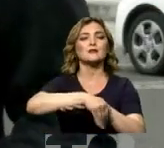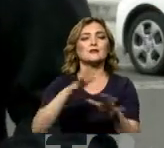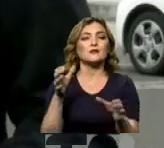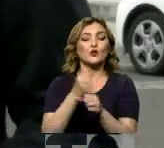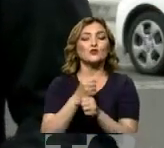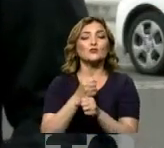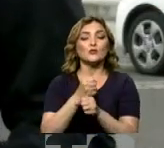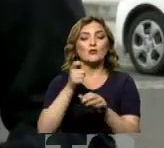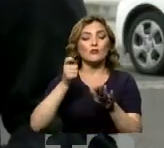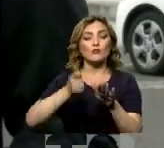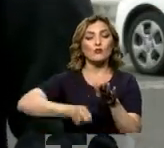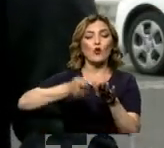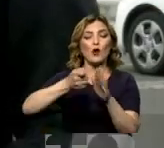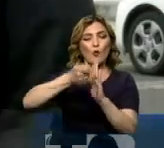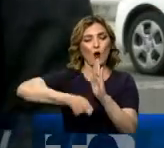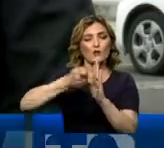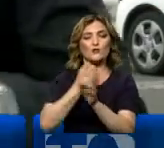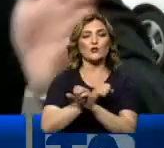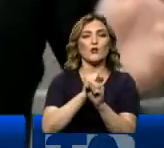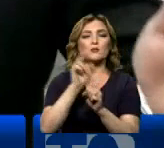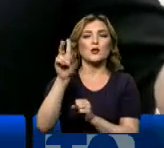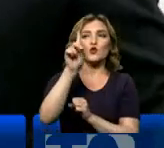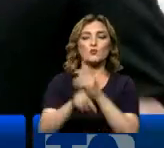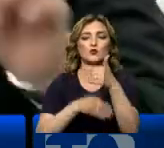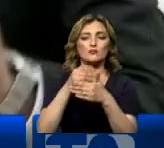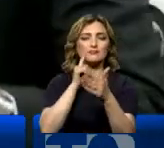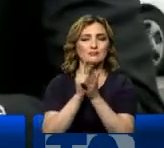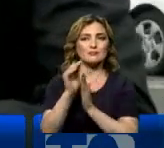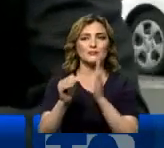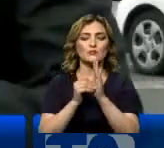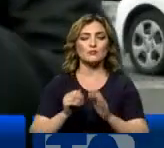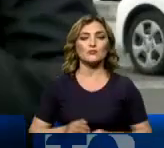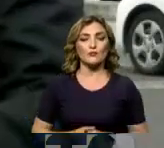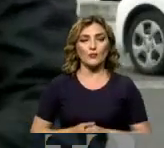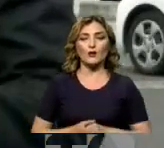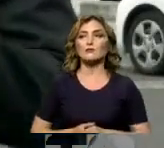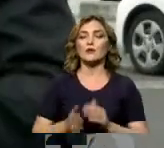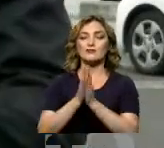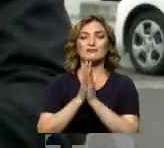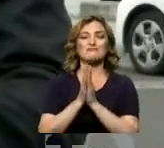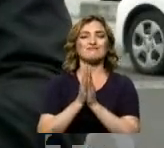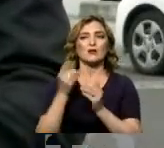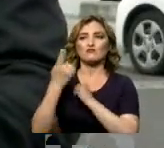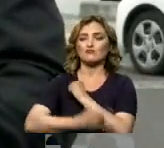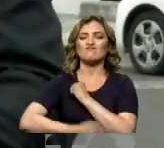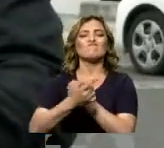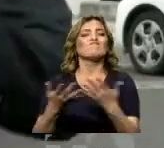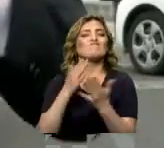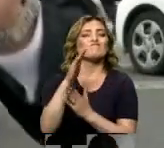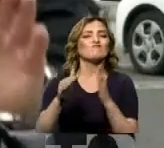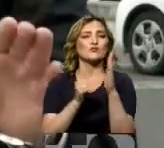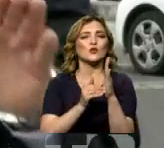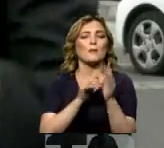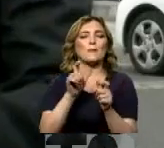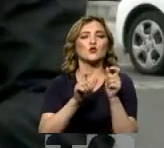harán los abogados defensores de los 21 procesados. Hemos dicho que ha solicitado la sentencia condenatoria en contra